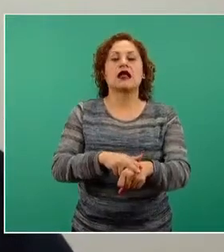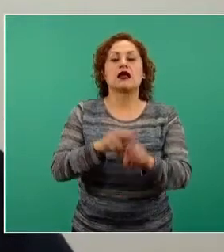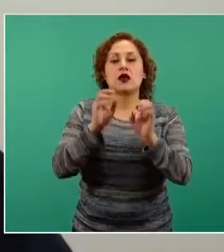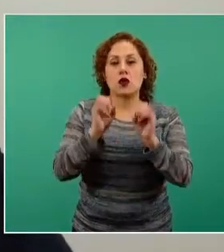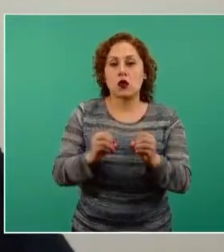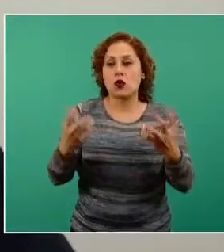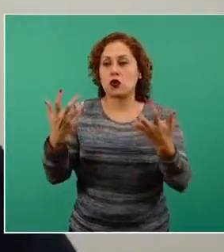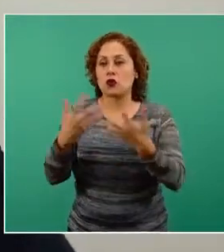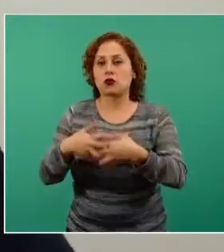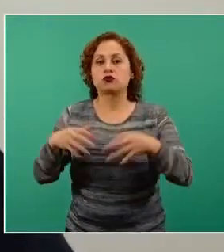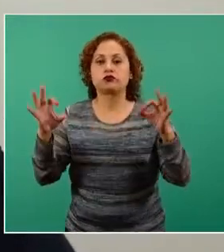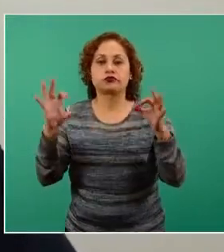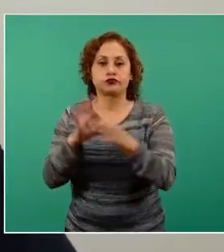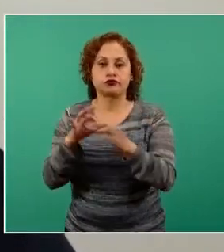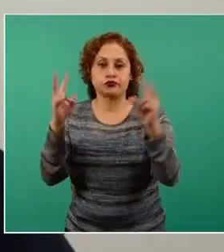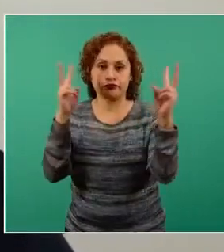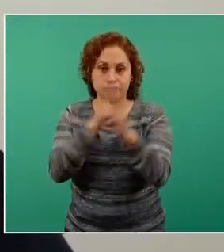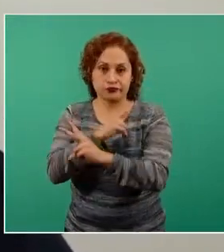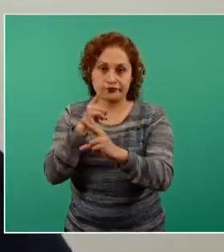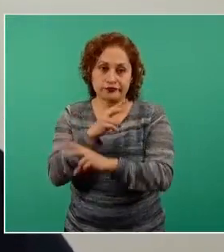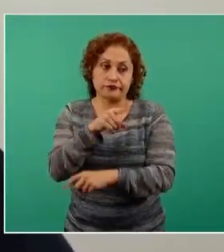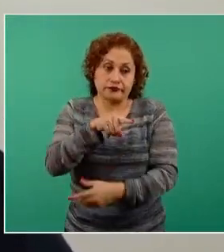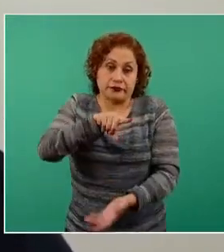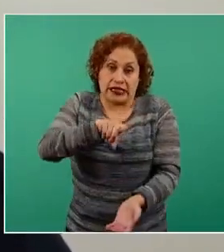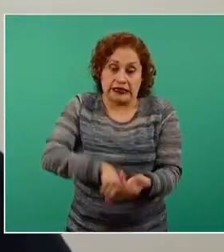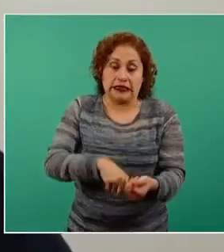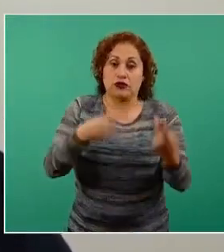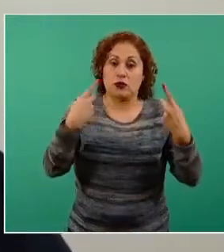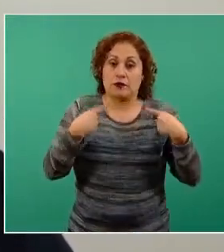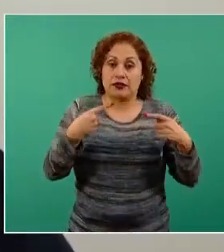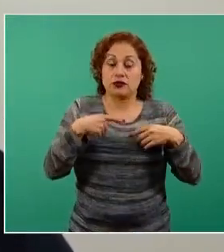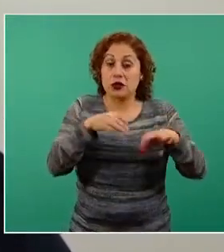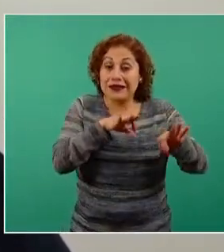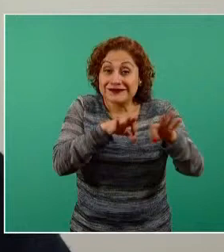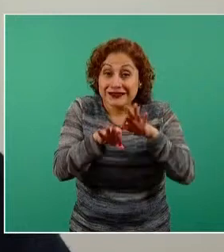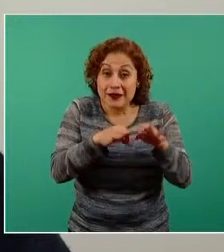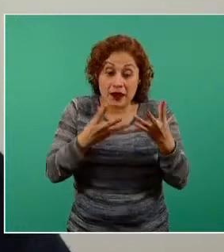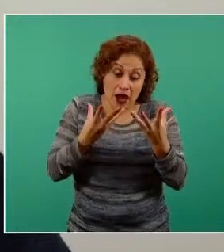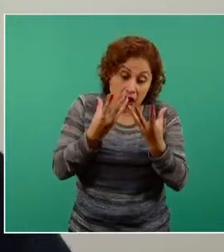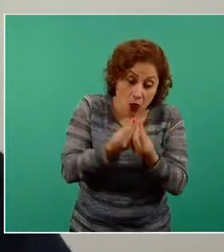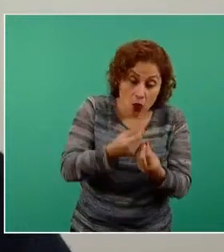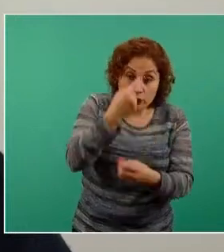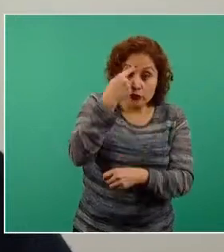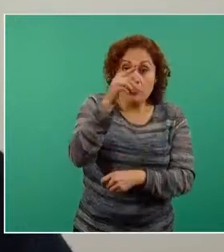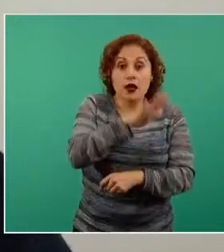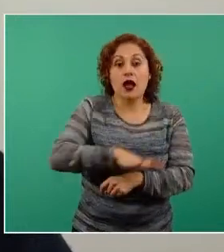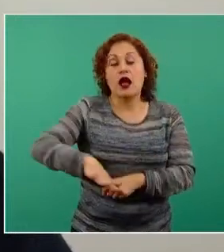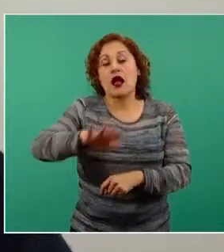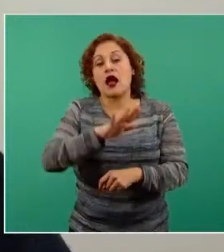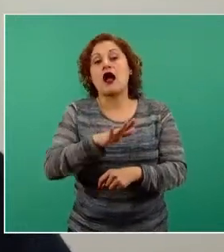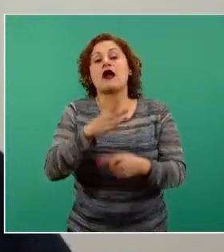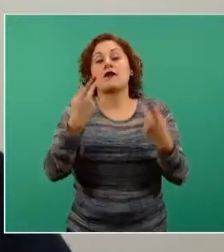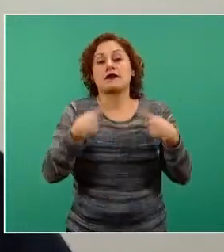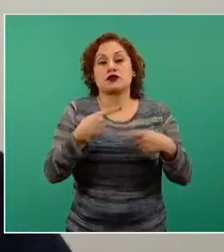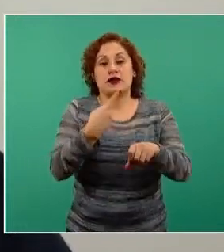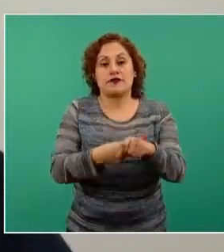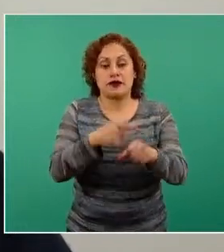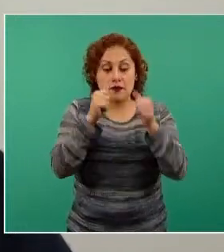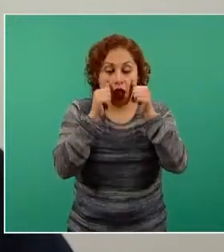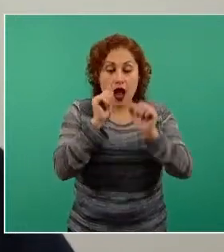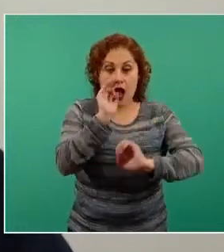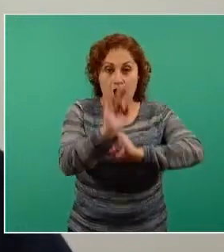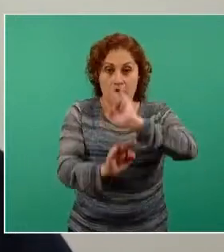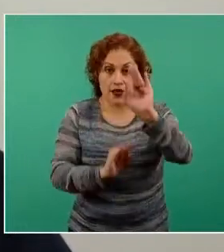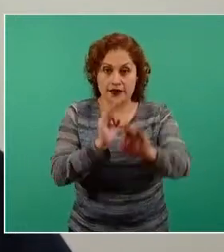ventilador y por lo tanto se requiere de personal capacitado, especializado, que en su momento pueda brindar esta atención. De